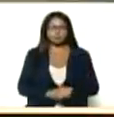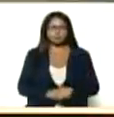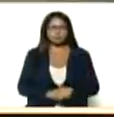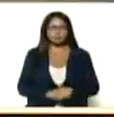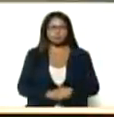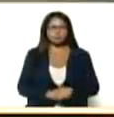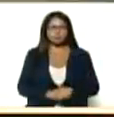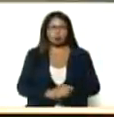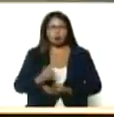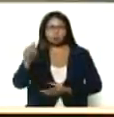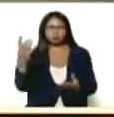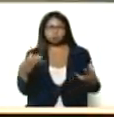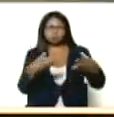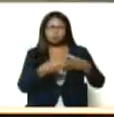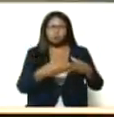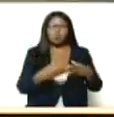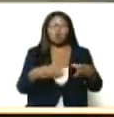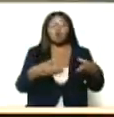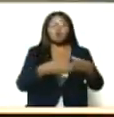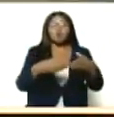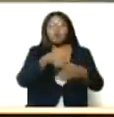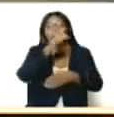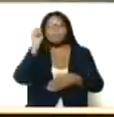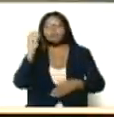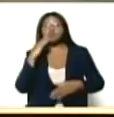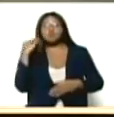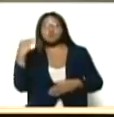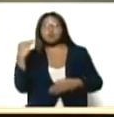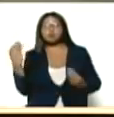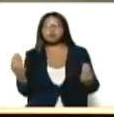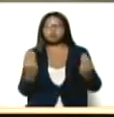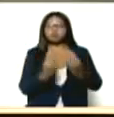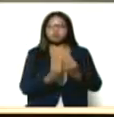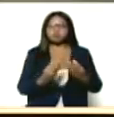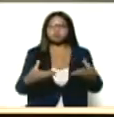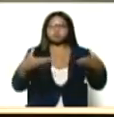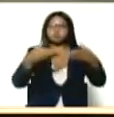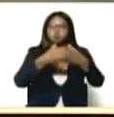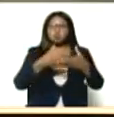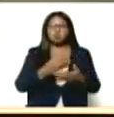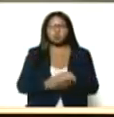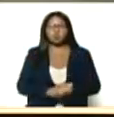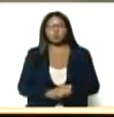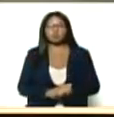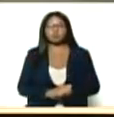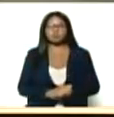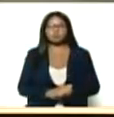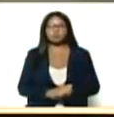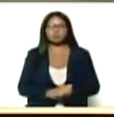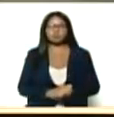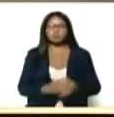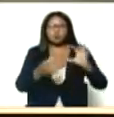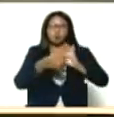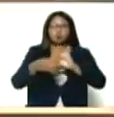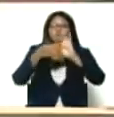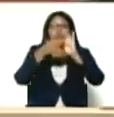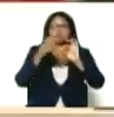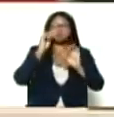Chávez, ahí estaba su Partido Socialista Unido de Venezuela, su juventud unida,